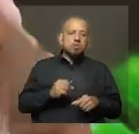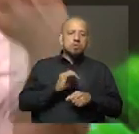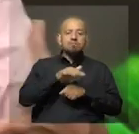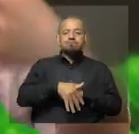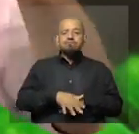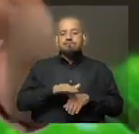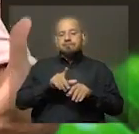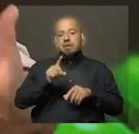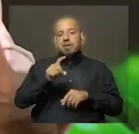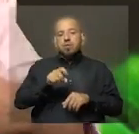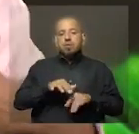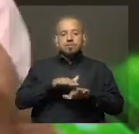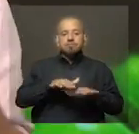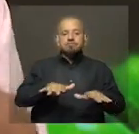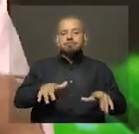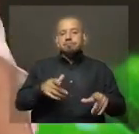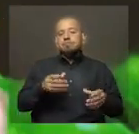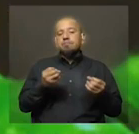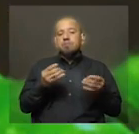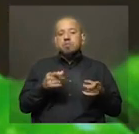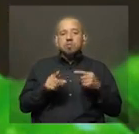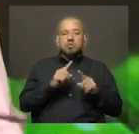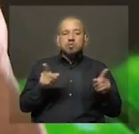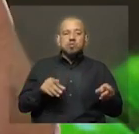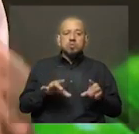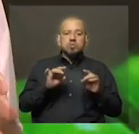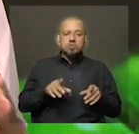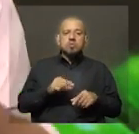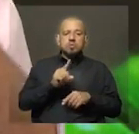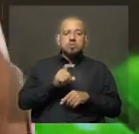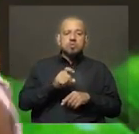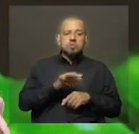difícil reemplazar, porque no es solo el riego en sí mismo. Yo me